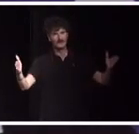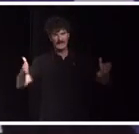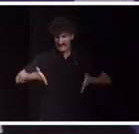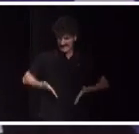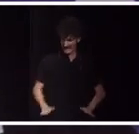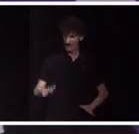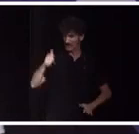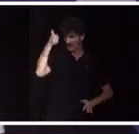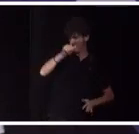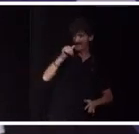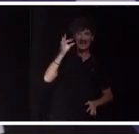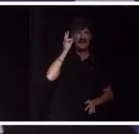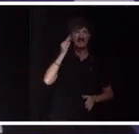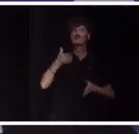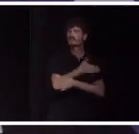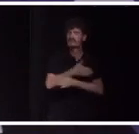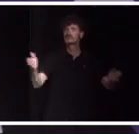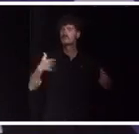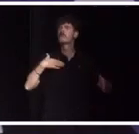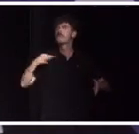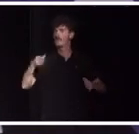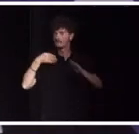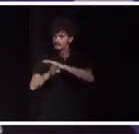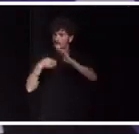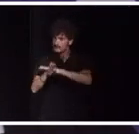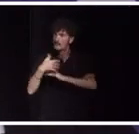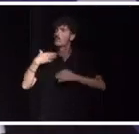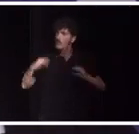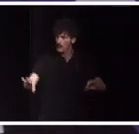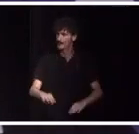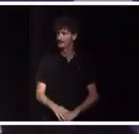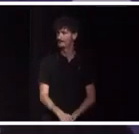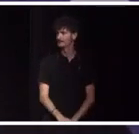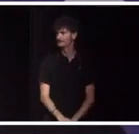hijos y hijas de su clase, mira que les jode,